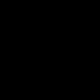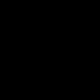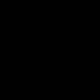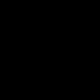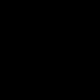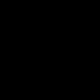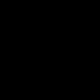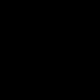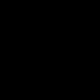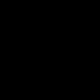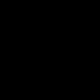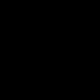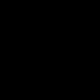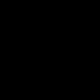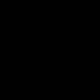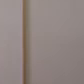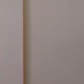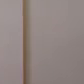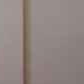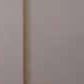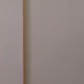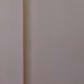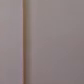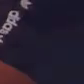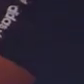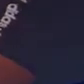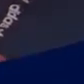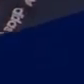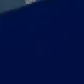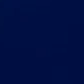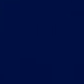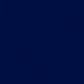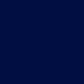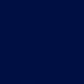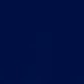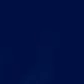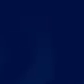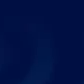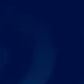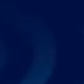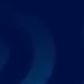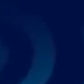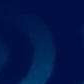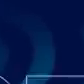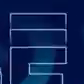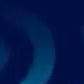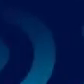con el doble rol que asumirían en la producción ser entrevistados y entrevistadores